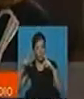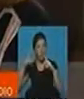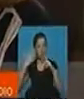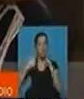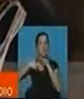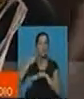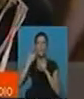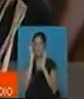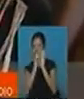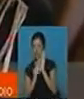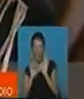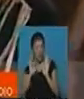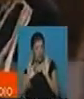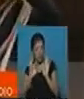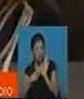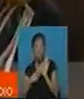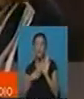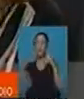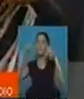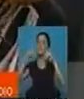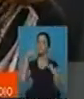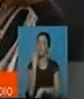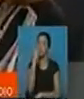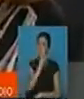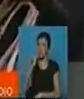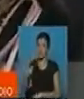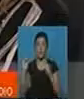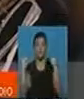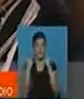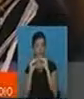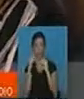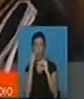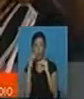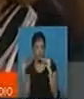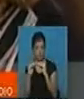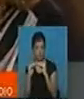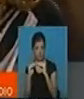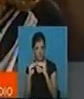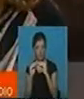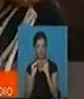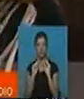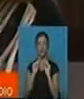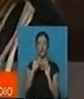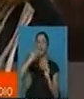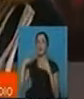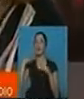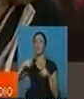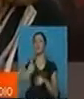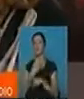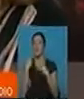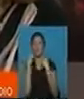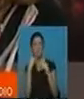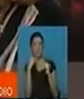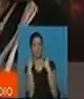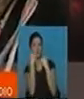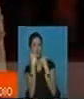comentarios de odio trajo, que era la foto justamente de dos hombres besándose, que fue la respuesta que tuvo la comunidad. Y lo que decían era que